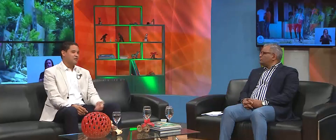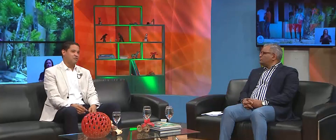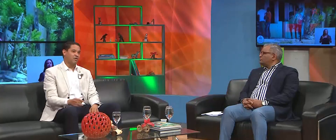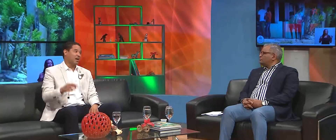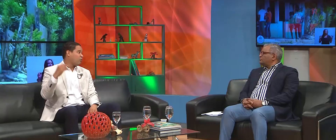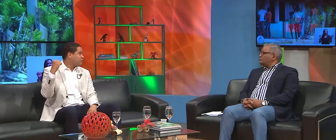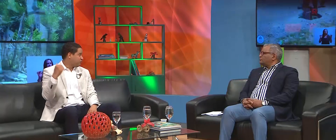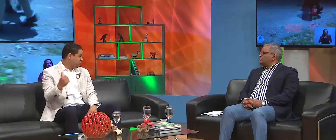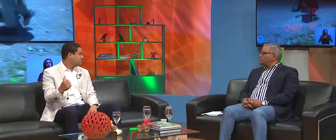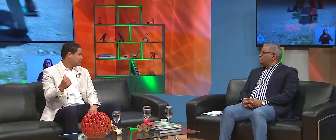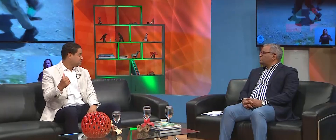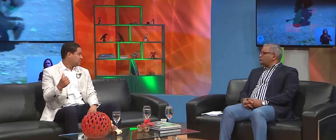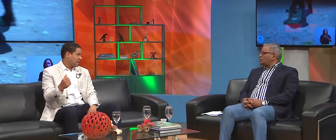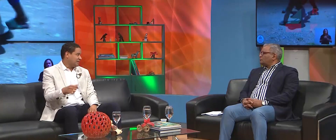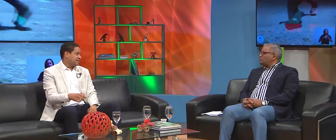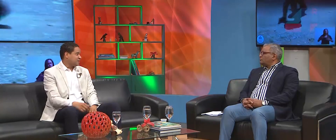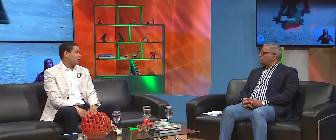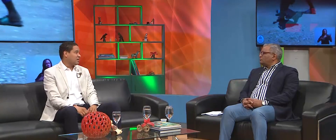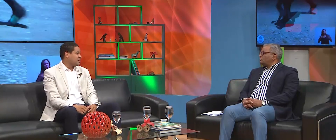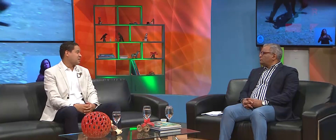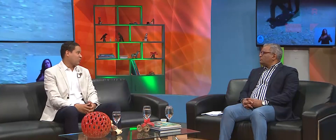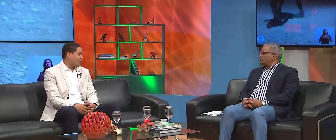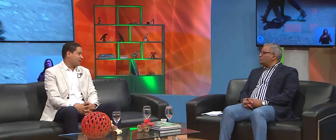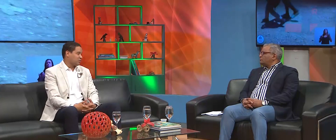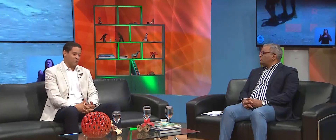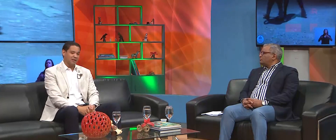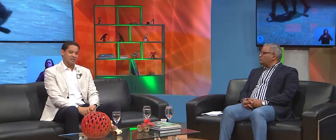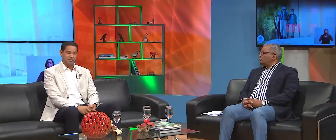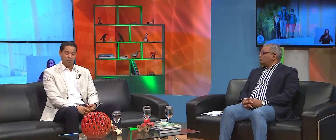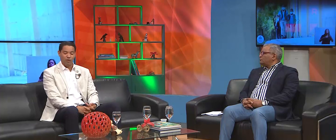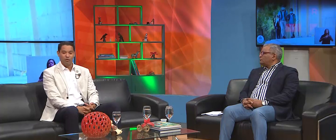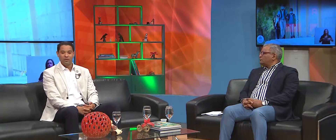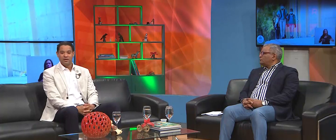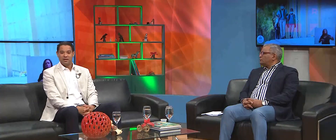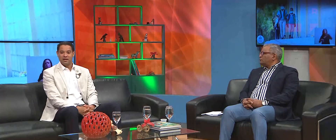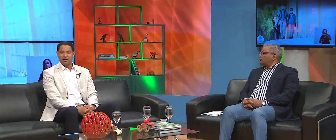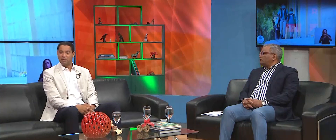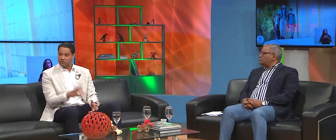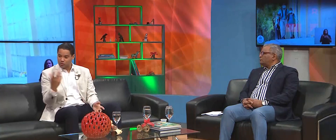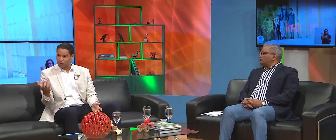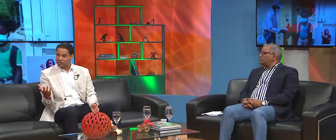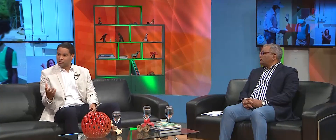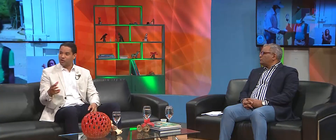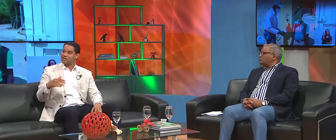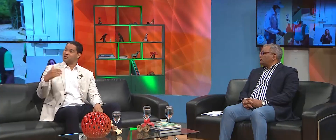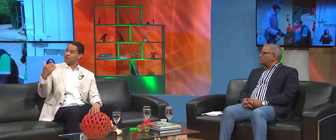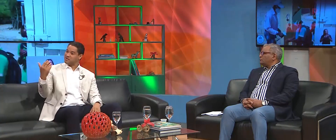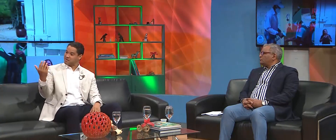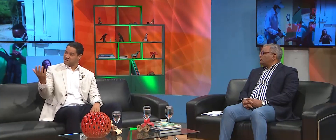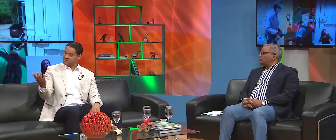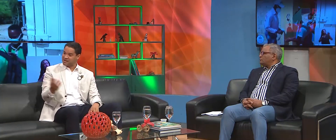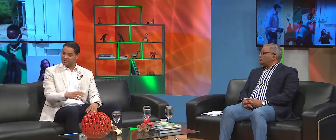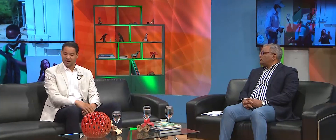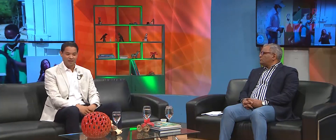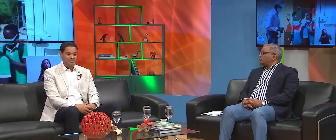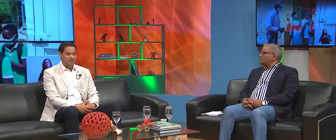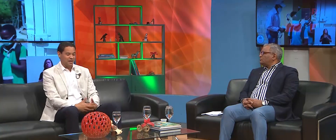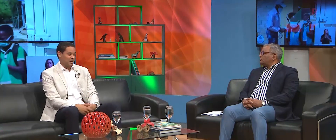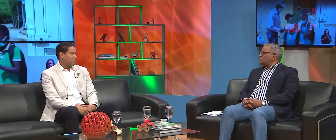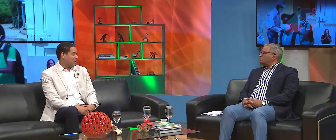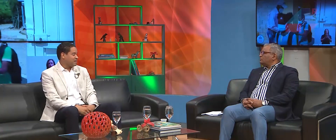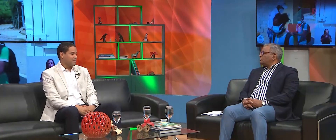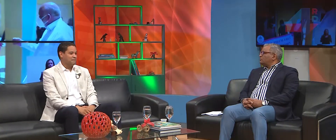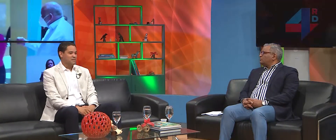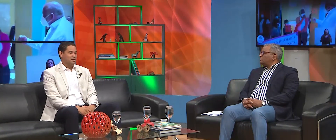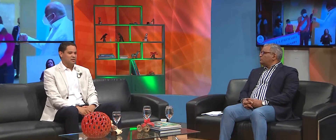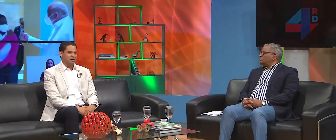país fue en la UNFU, en el distrito uh-huh. 1504, que participó el ministro de Educación, la señora vicepresidenta